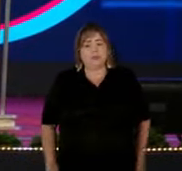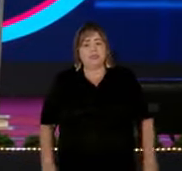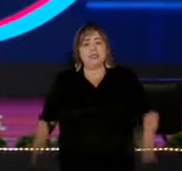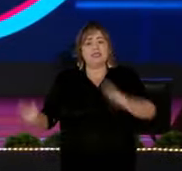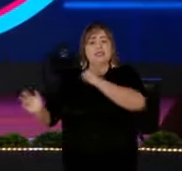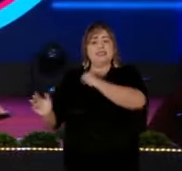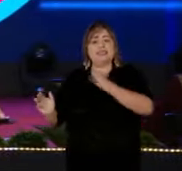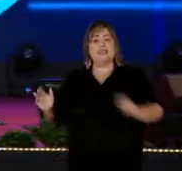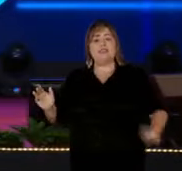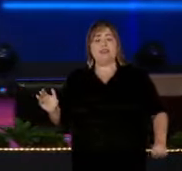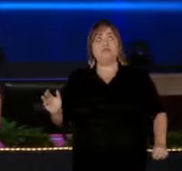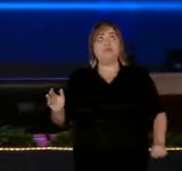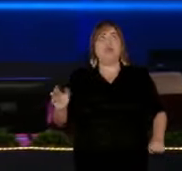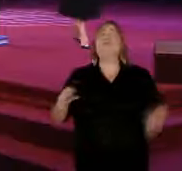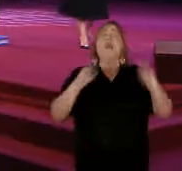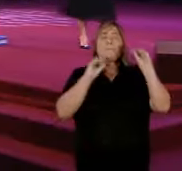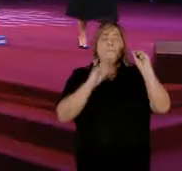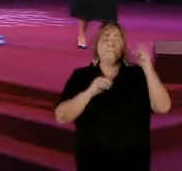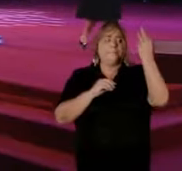el miércoles